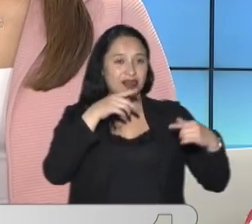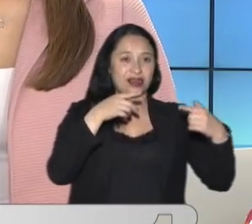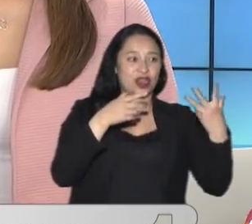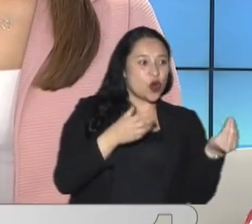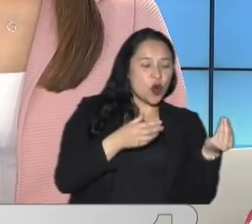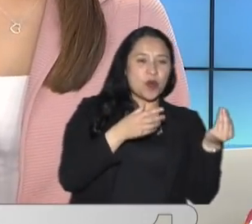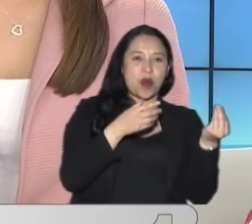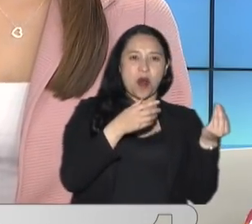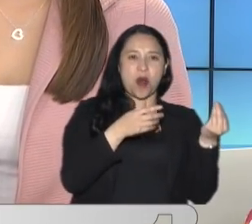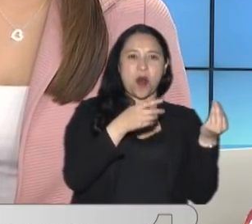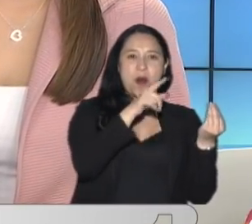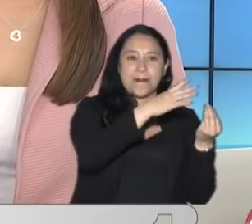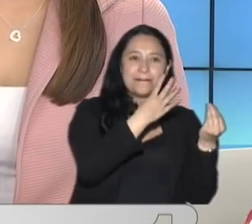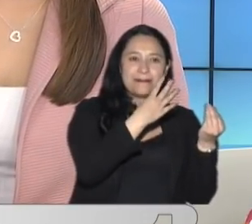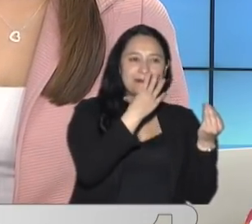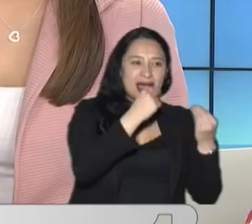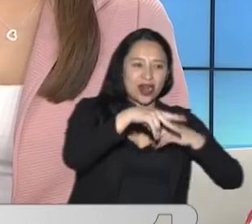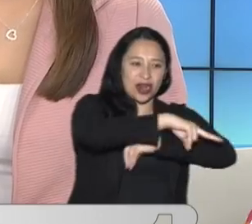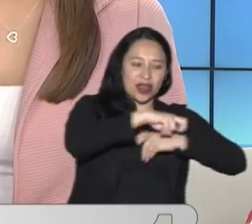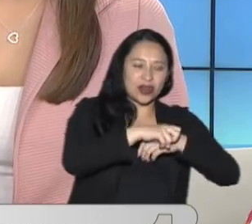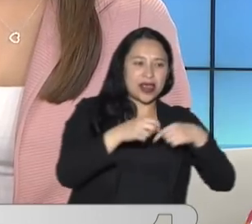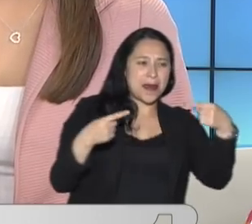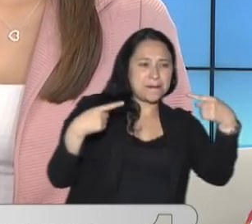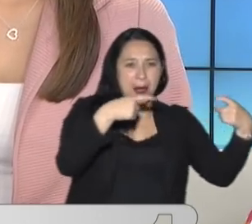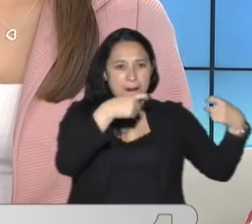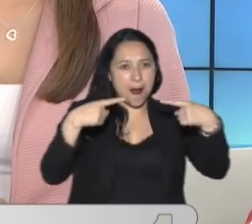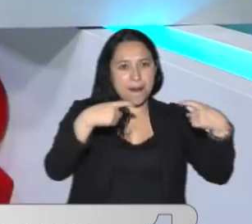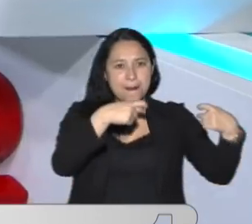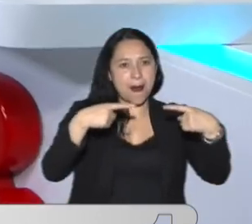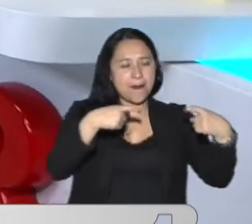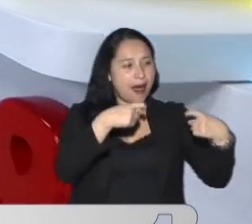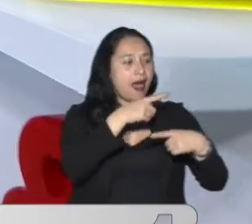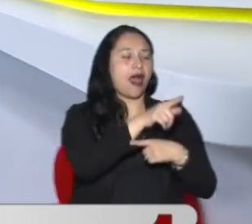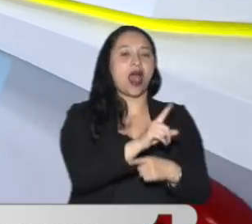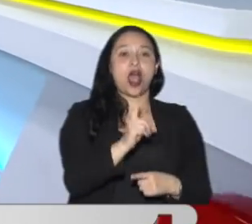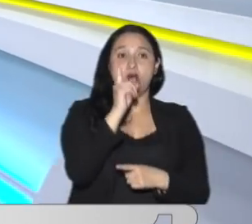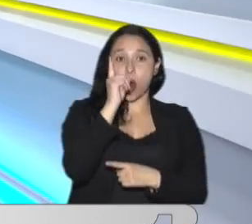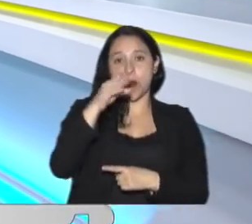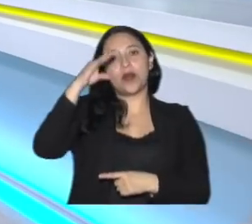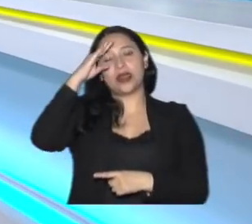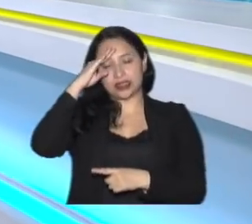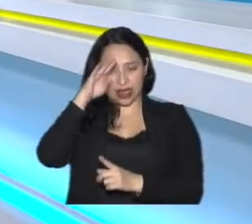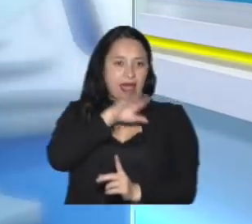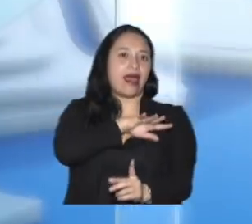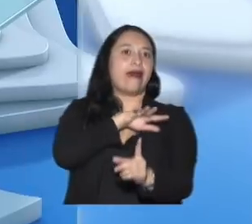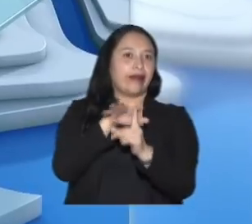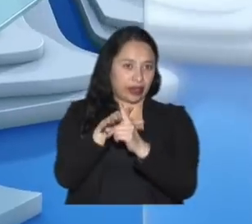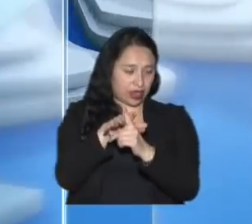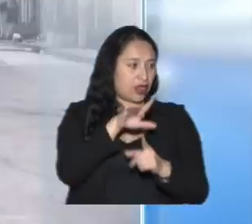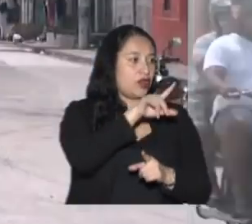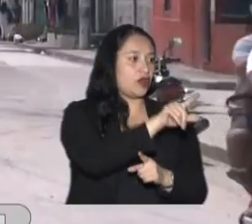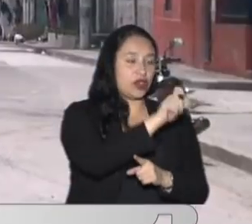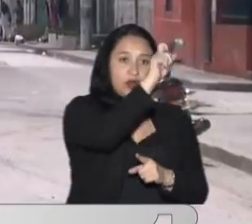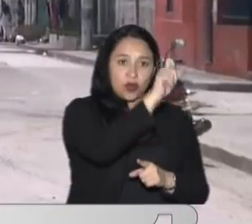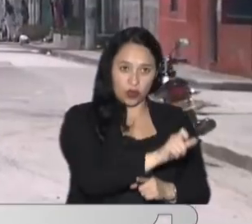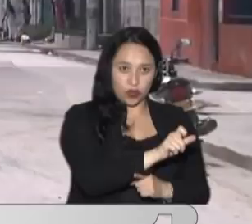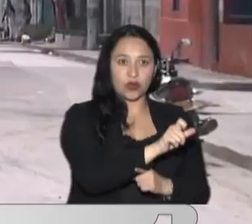de los delincuentes fue abatido y un uniformado resultó herido. Tatiana, buenos días. ¿Cómo fueron estos hechos?